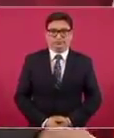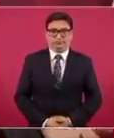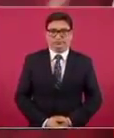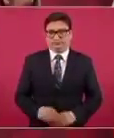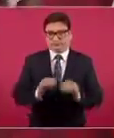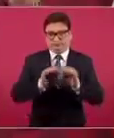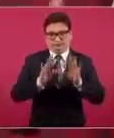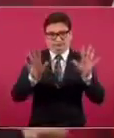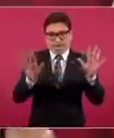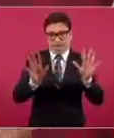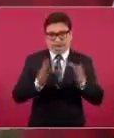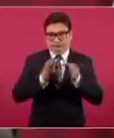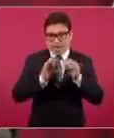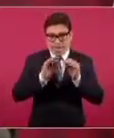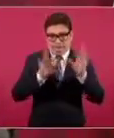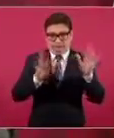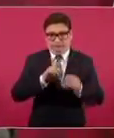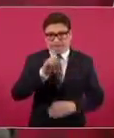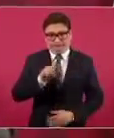Aclaro, porque si no,